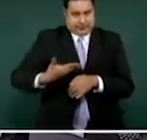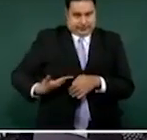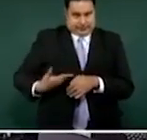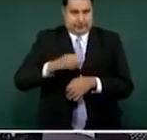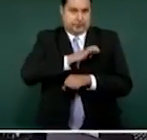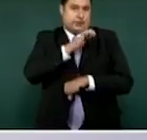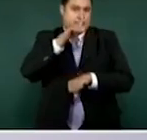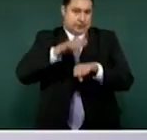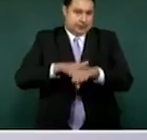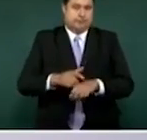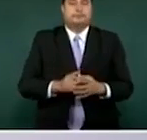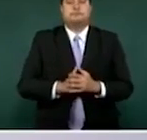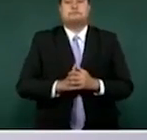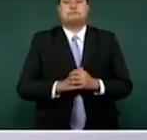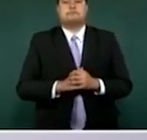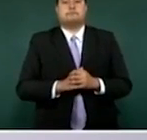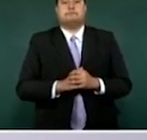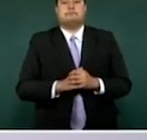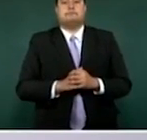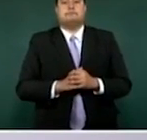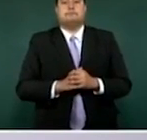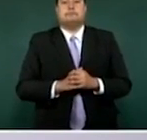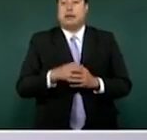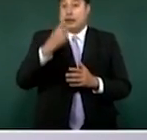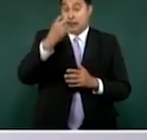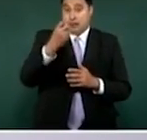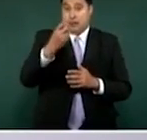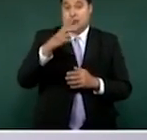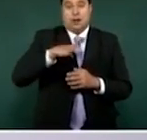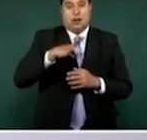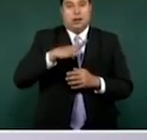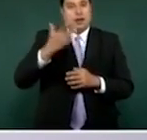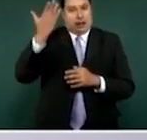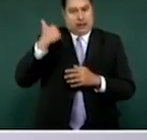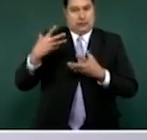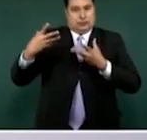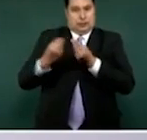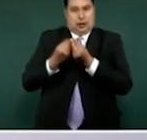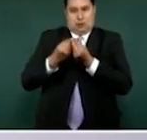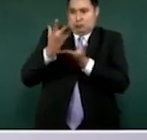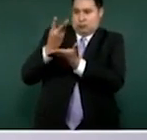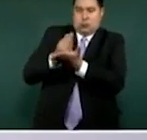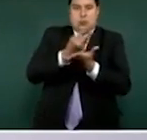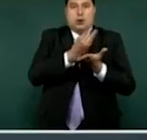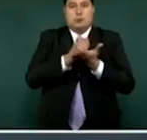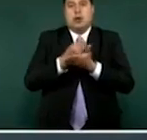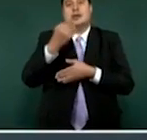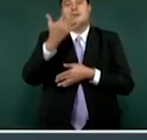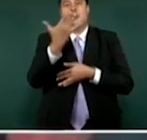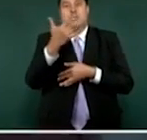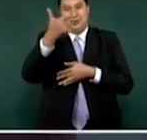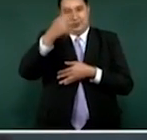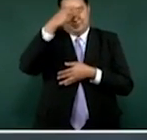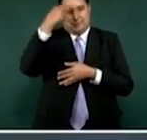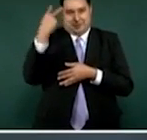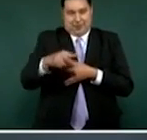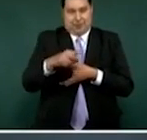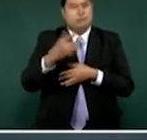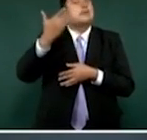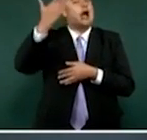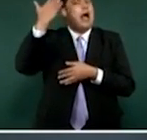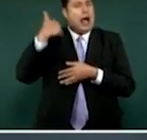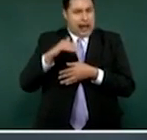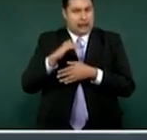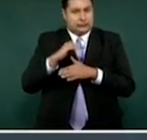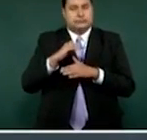especial. Por supuesto, esto complementa los trabajos de modernización de la carretera 57, ya se habían